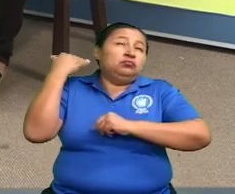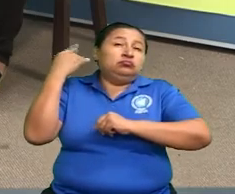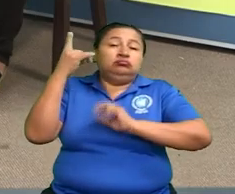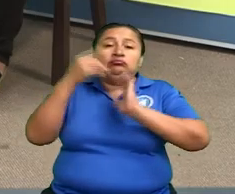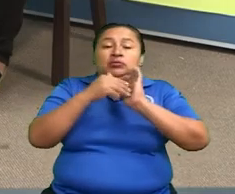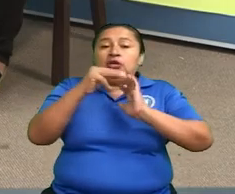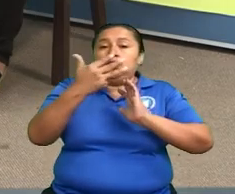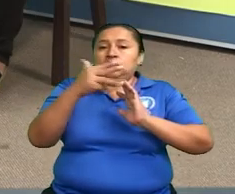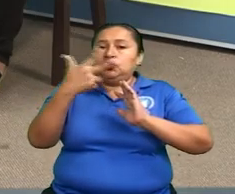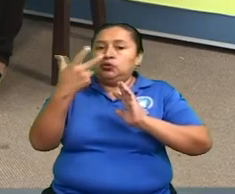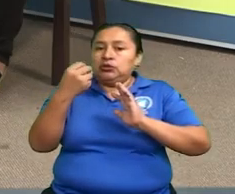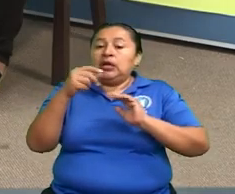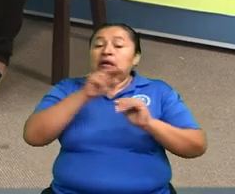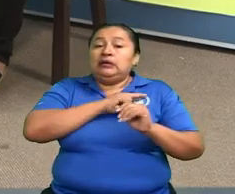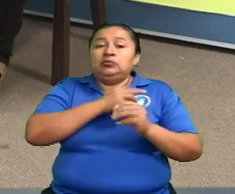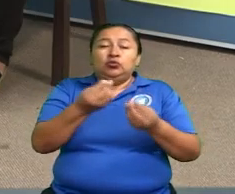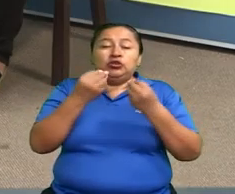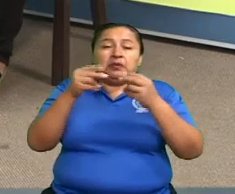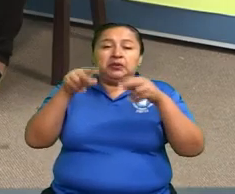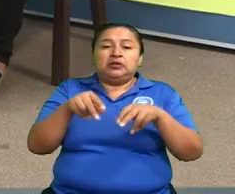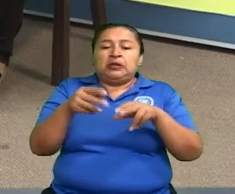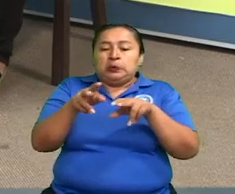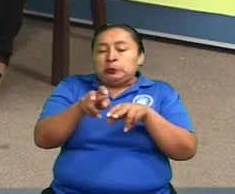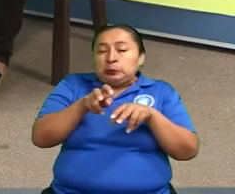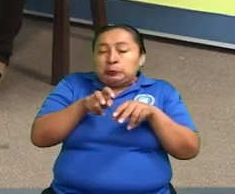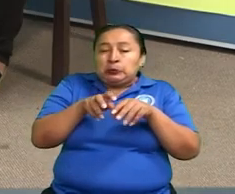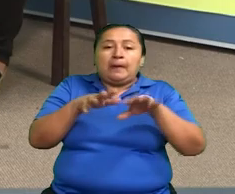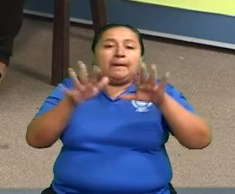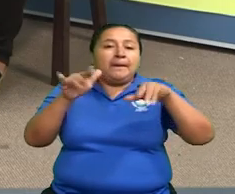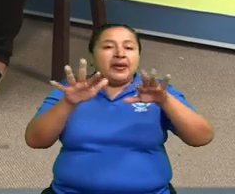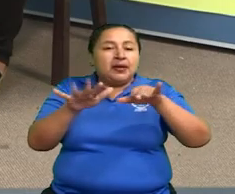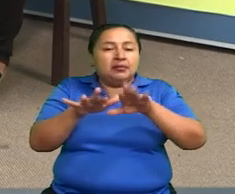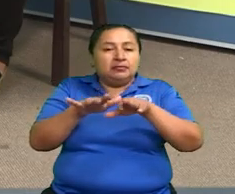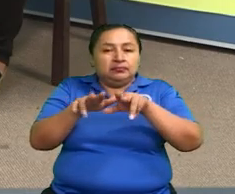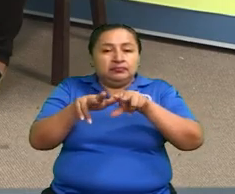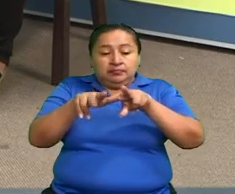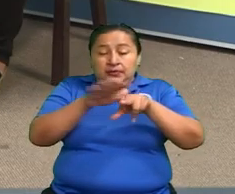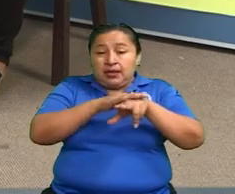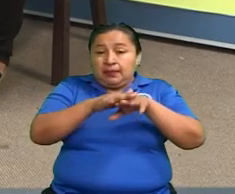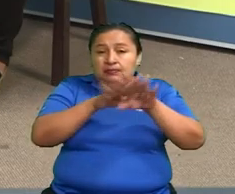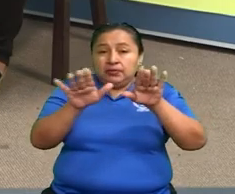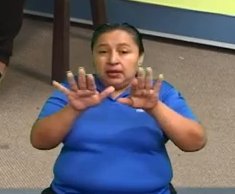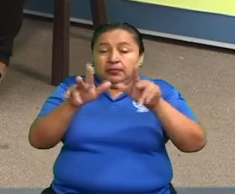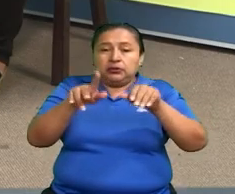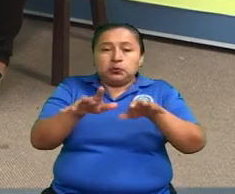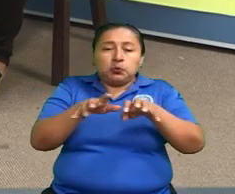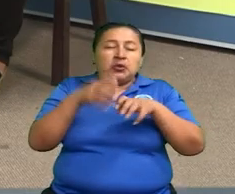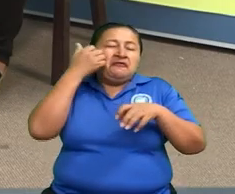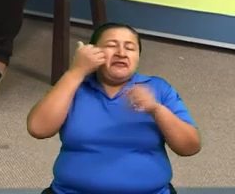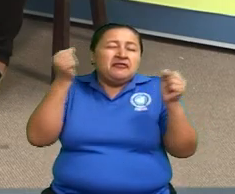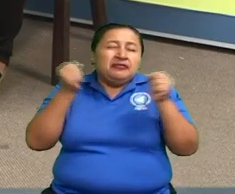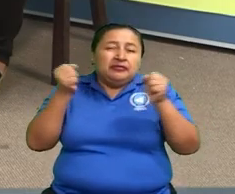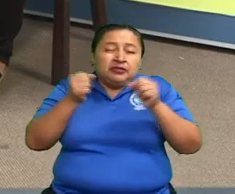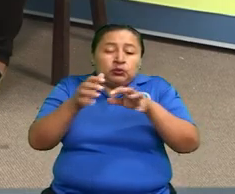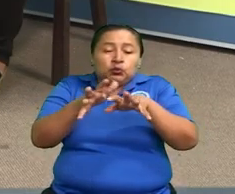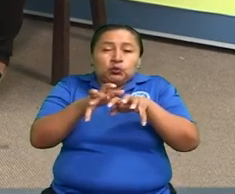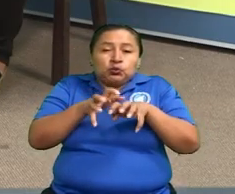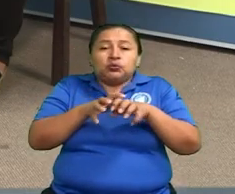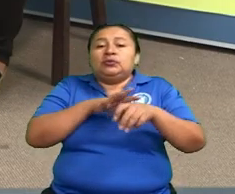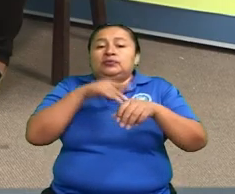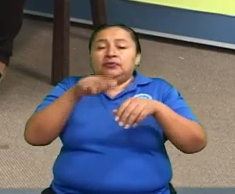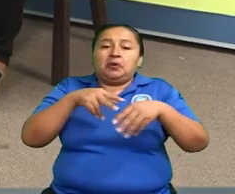1980 hubo un padecimiento de polio a nivel internacional. Entonces nosotros, como